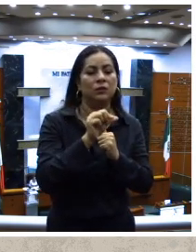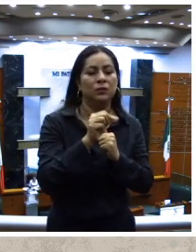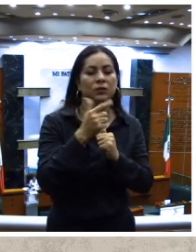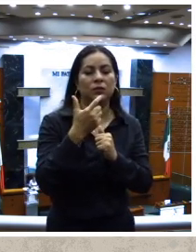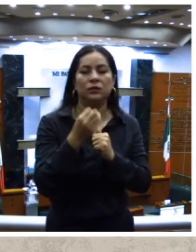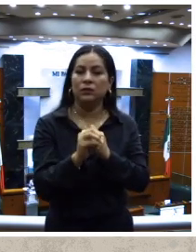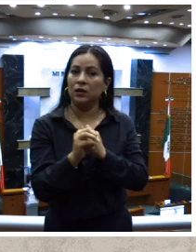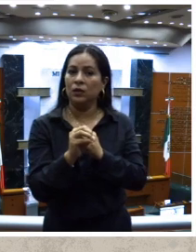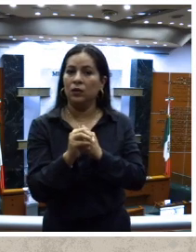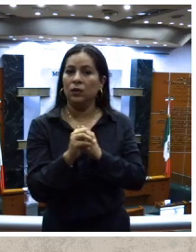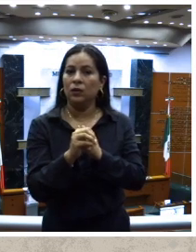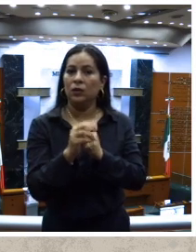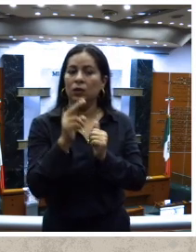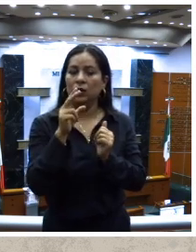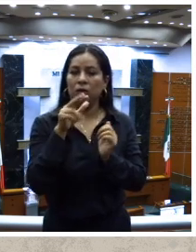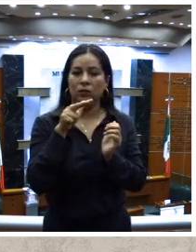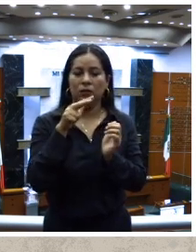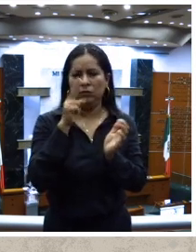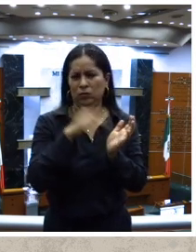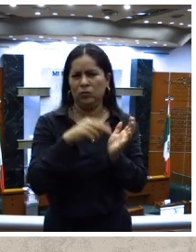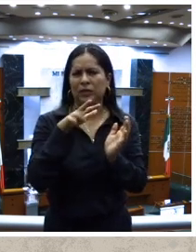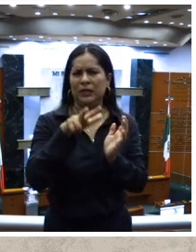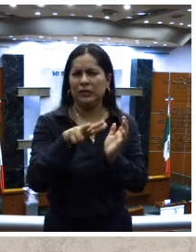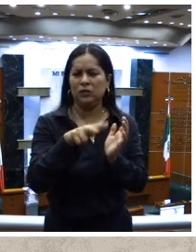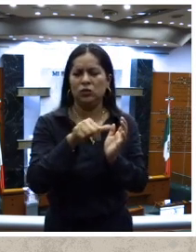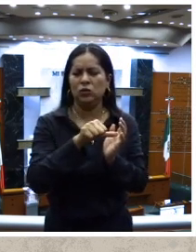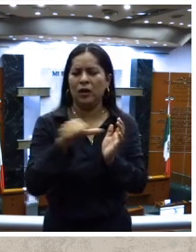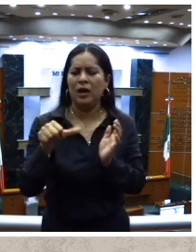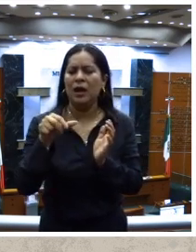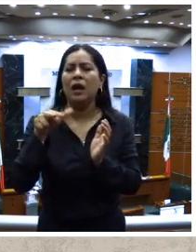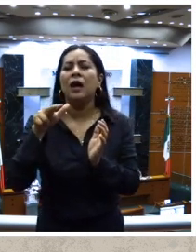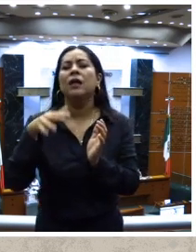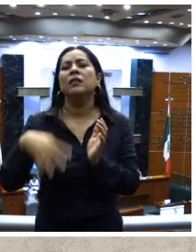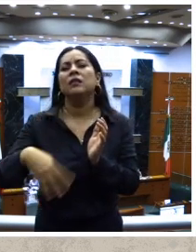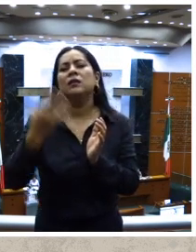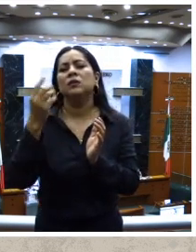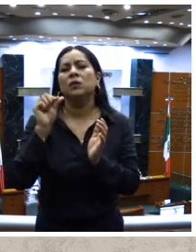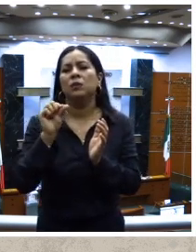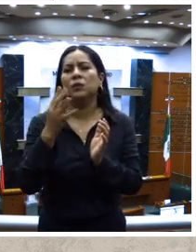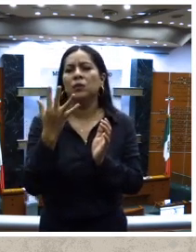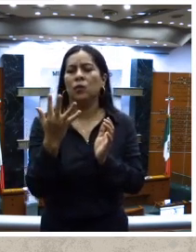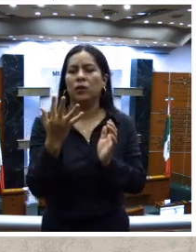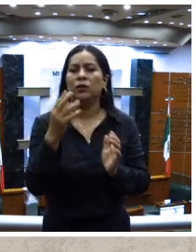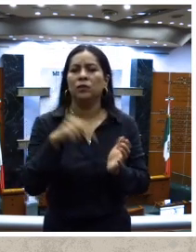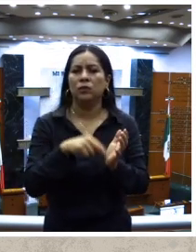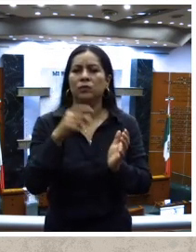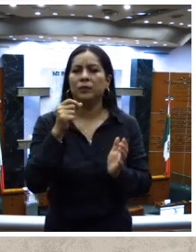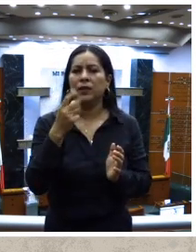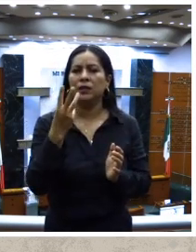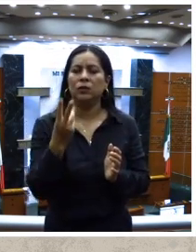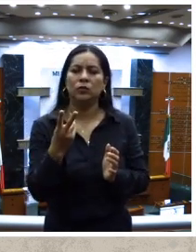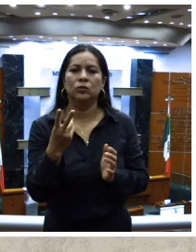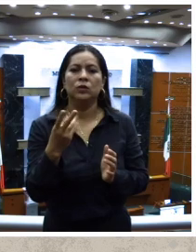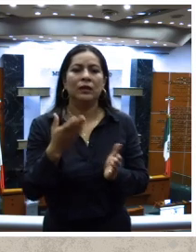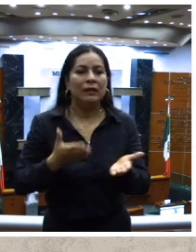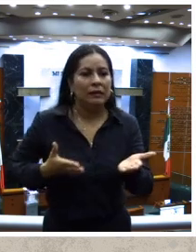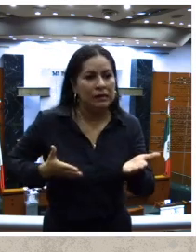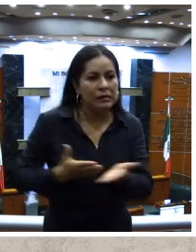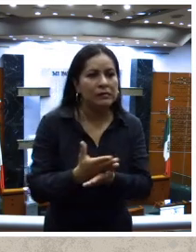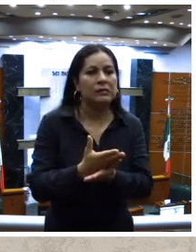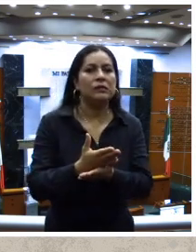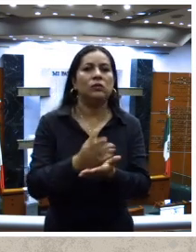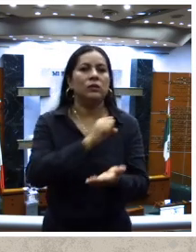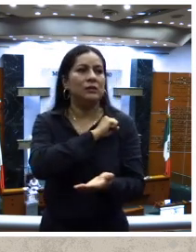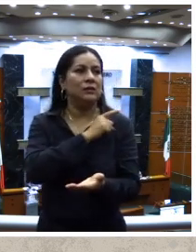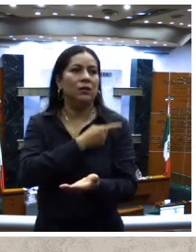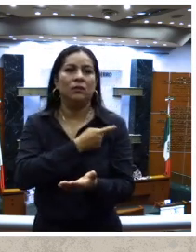19.0 en 2018 a 19.4 en 2022. En falta de acceso a los servicios de